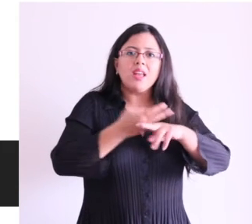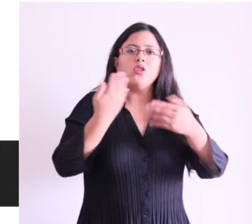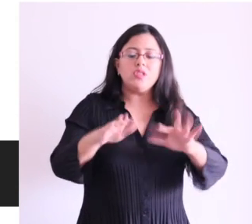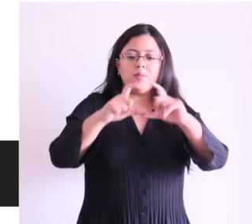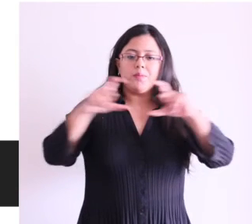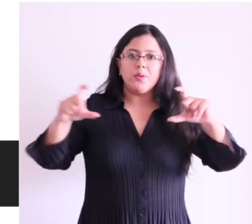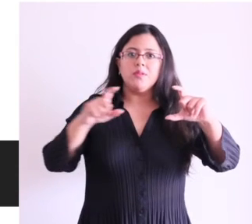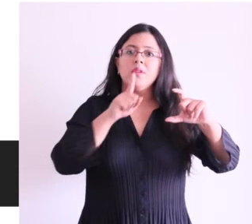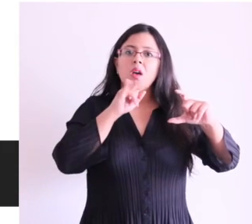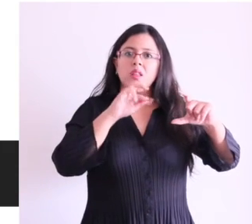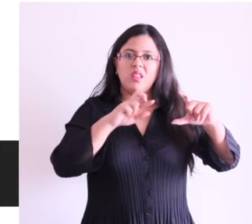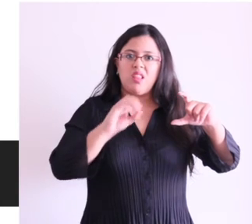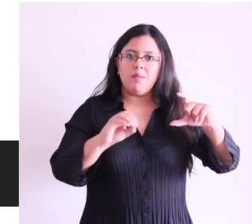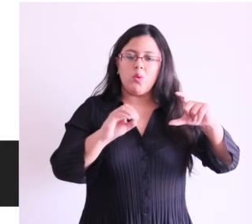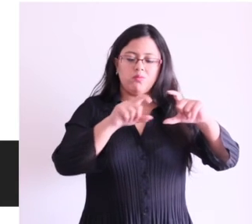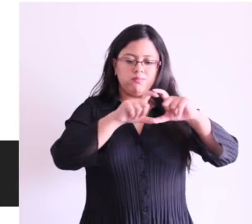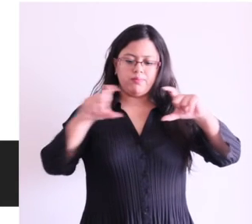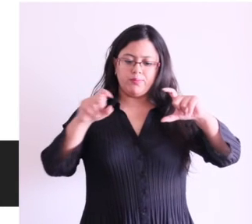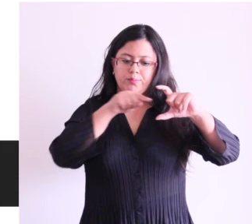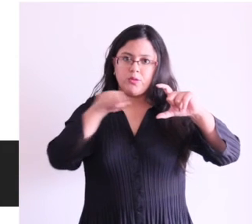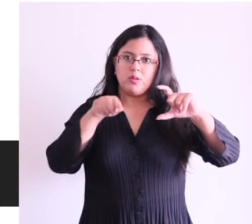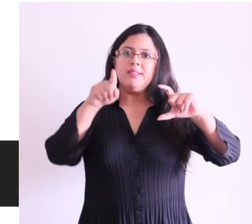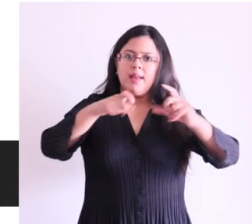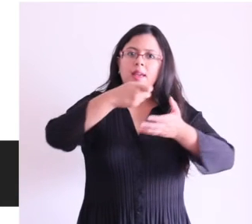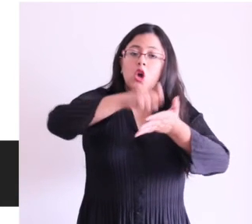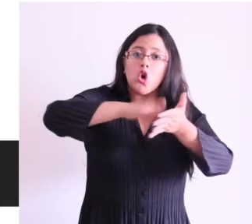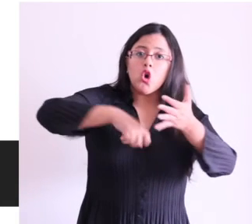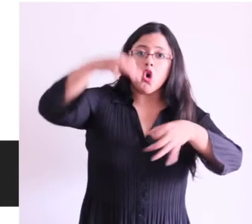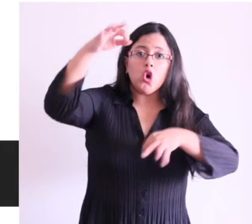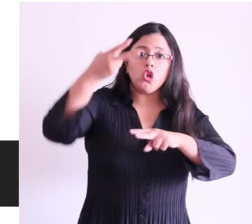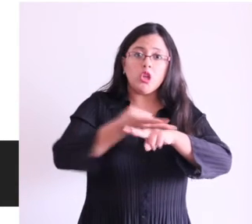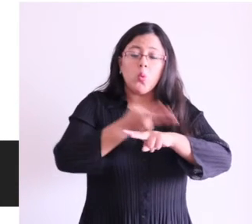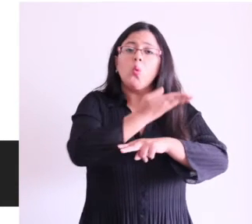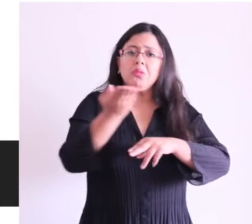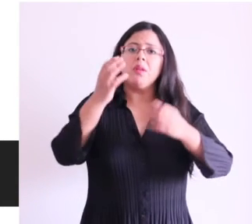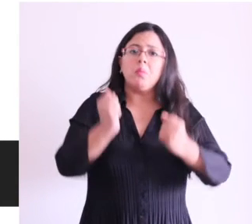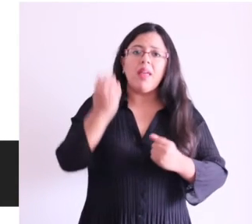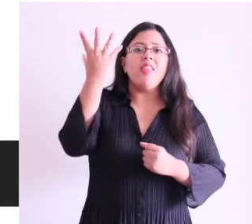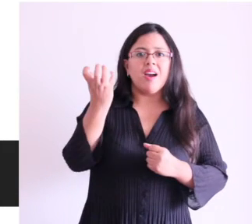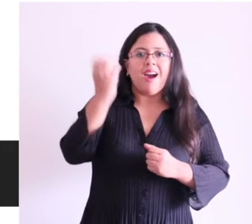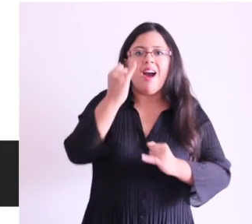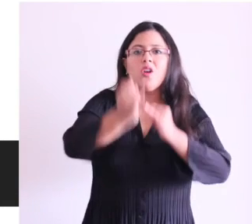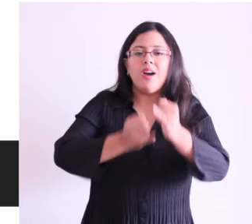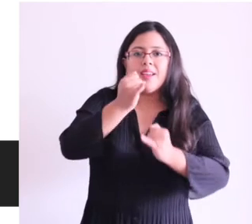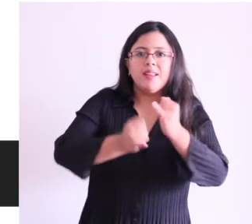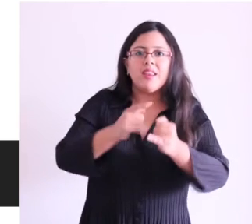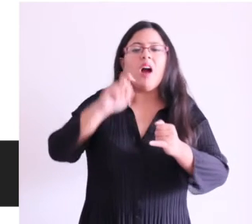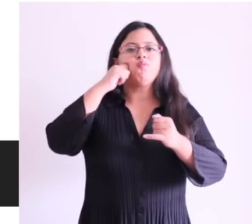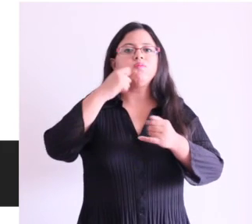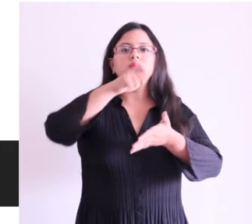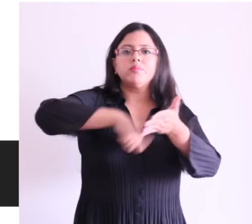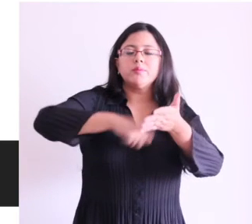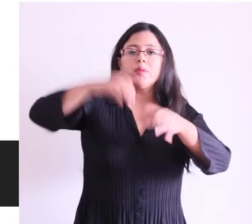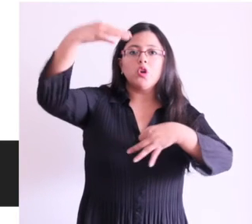con las cláusulas tipo. De hecho, este contrato ustedes lo pueden bajar desde internet. Es